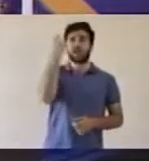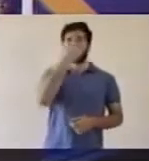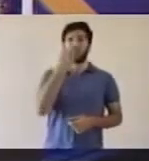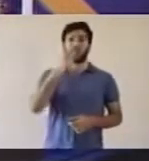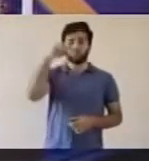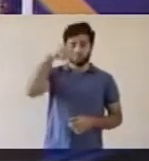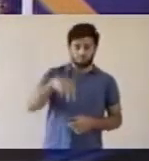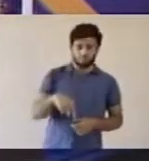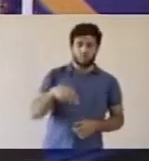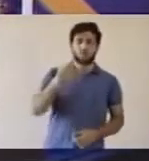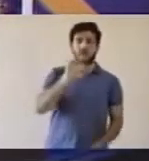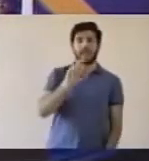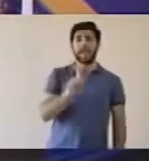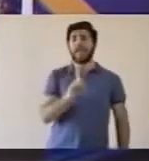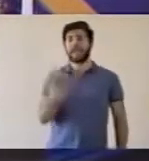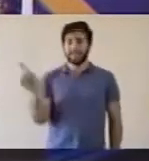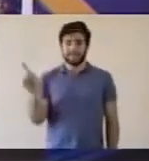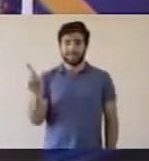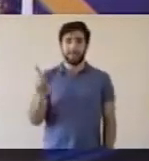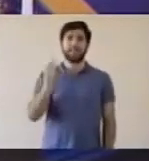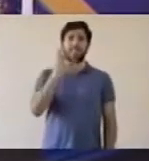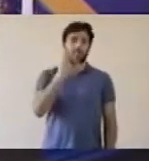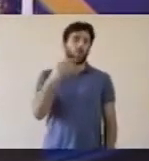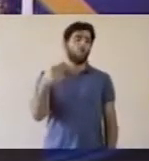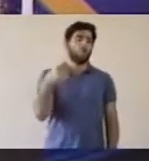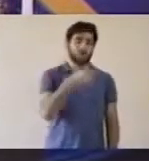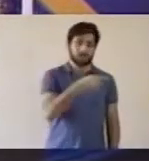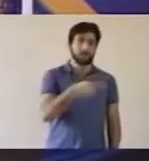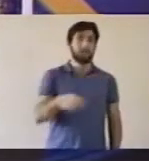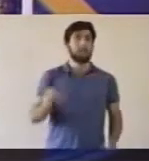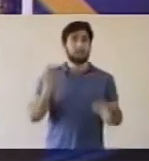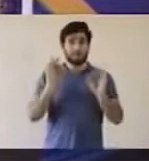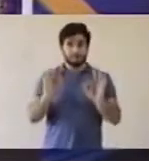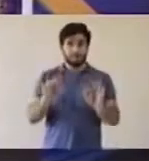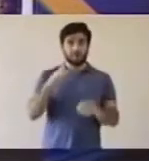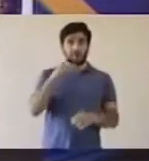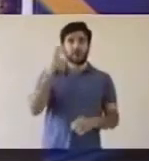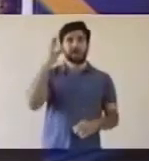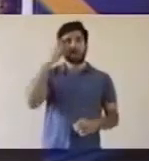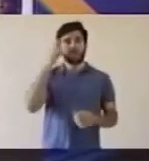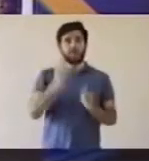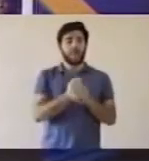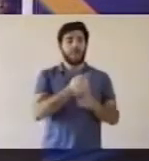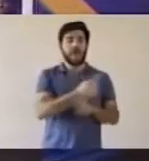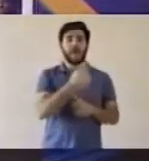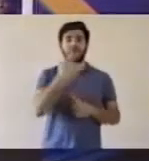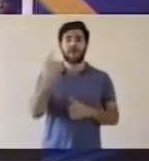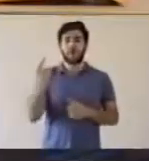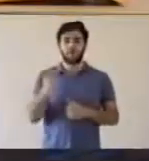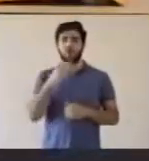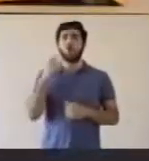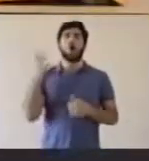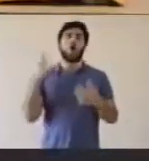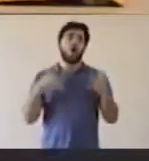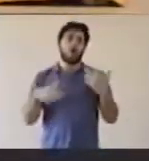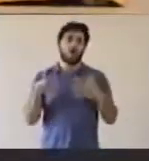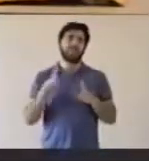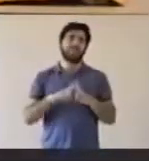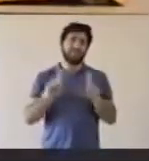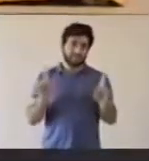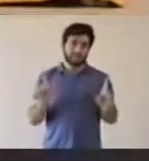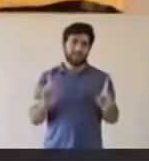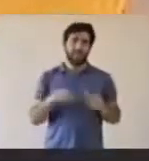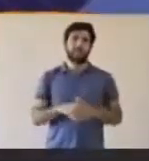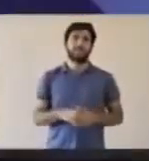sur, este y oeste. Recuerdas que cada uno se identifica por un color.